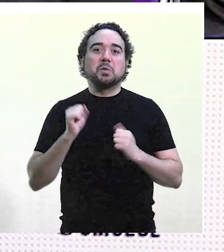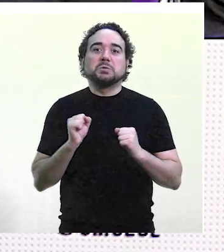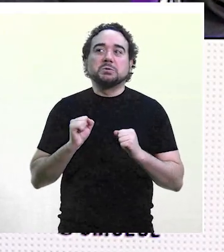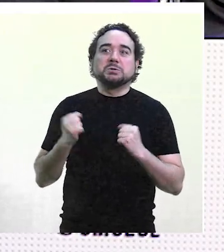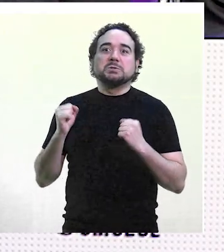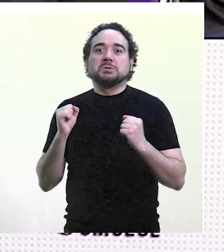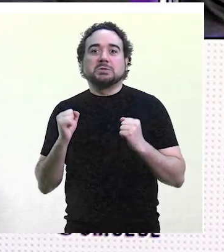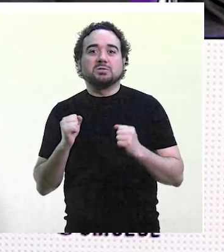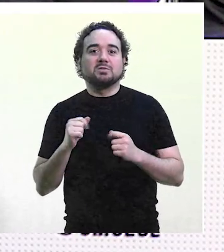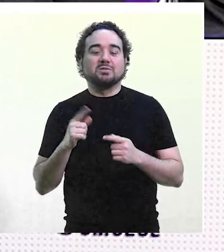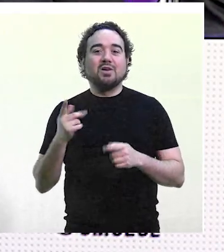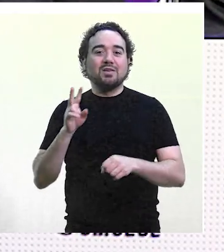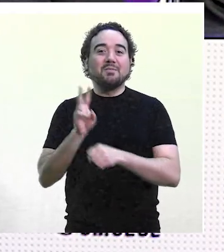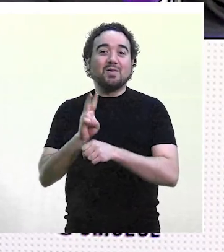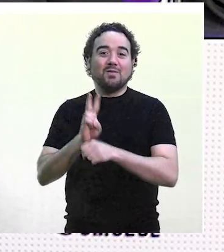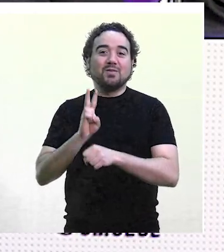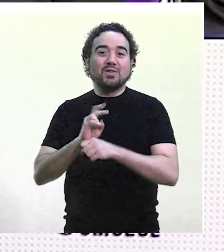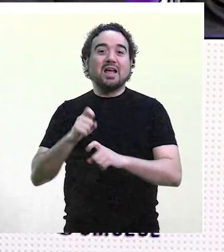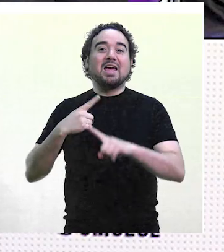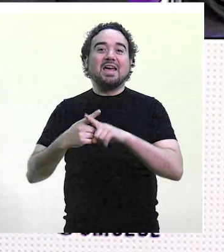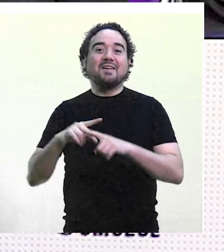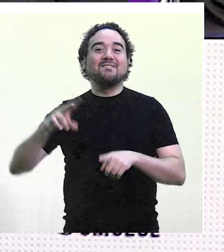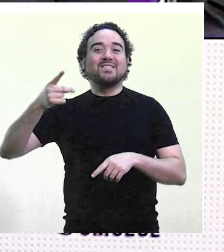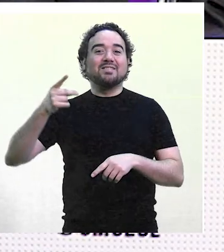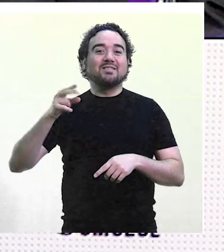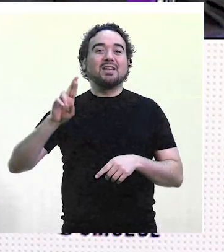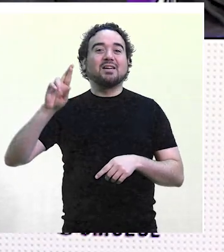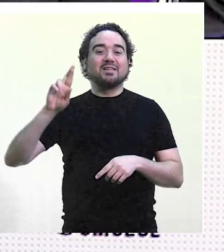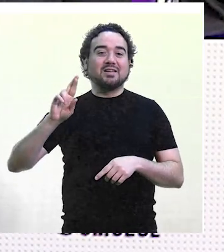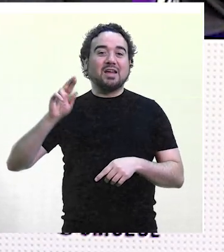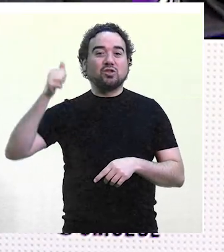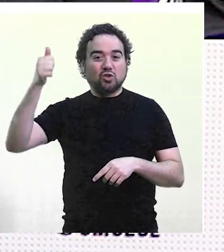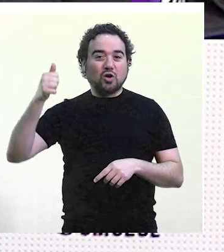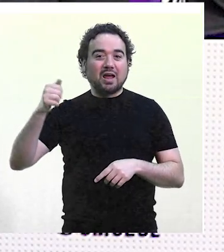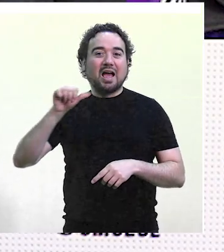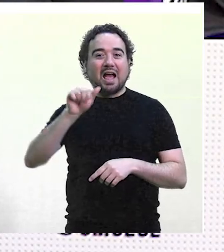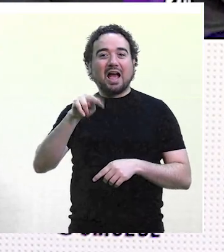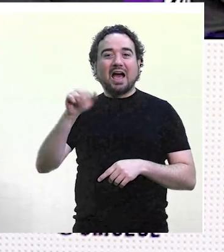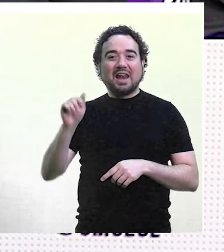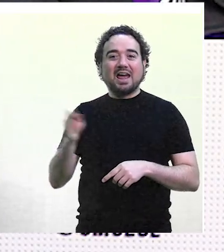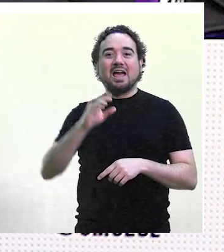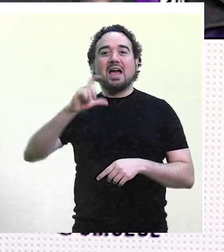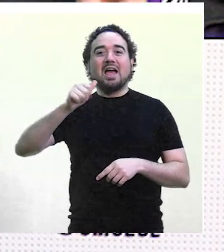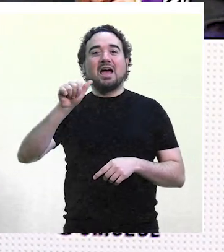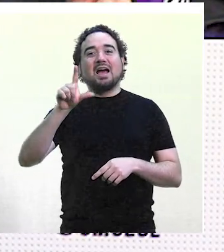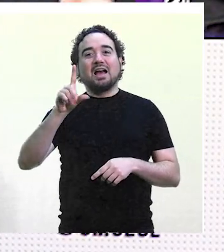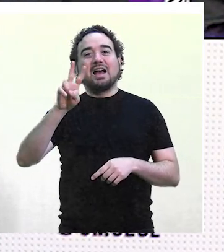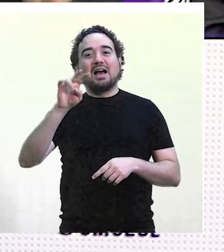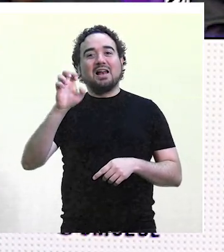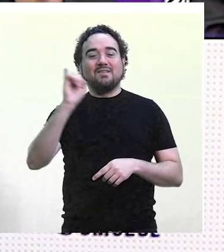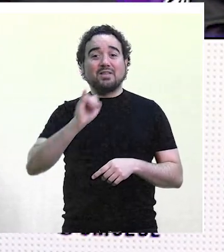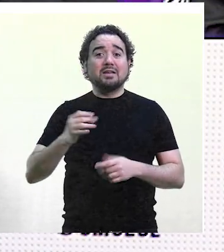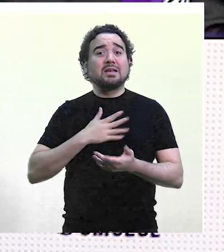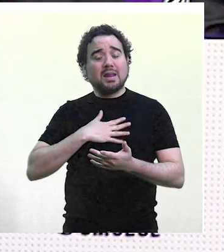sí, también con Importante, presencia eso también es muy de importante. académica de la UMCE, la ex vicerrectora de investigación y posgrado, Ana Galvez. Como Y así. que, ojo, creo que tenemos